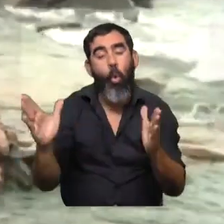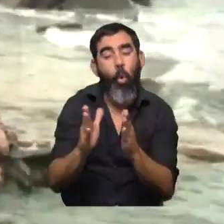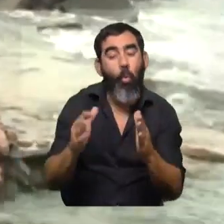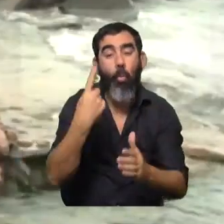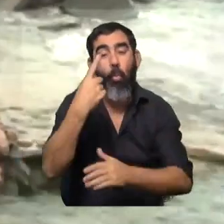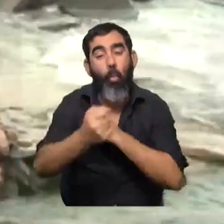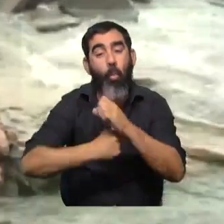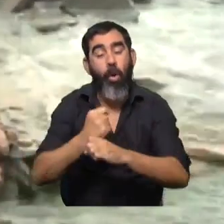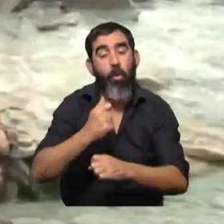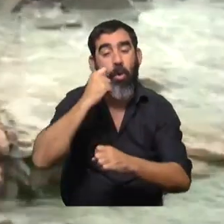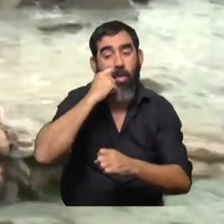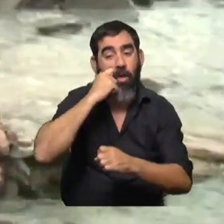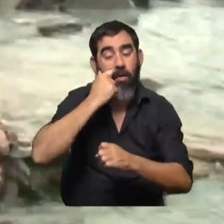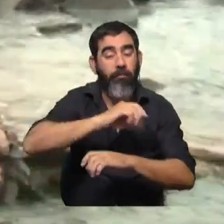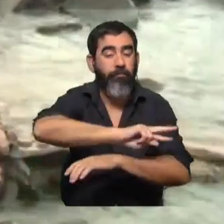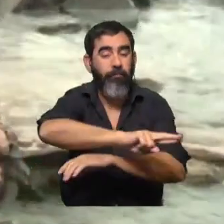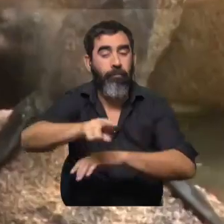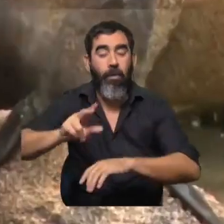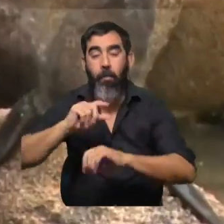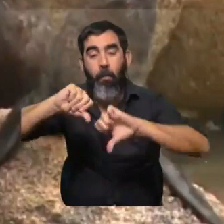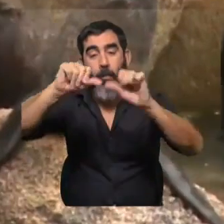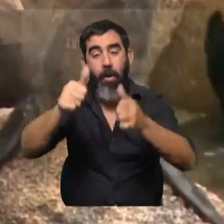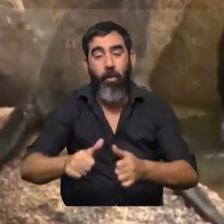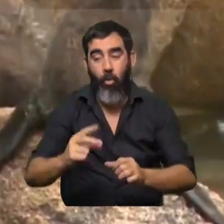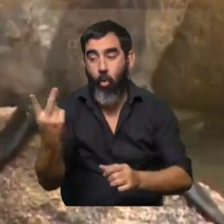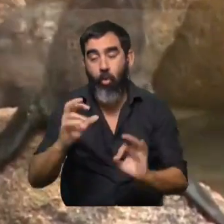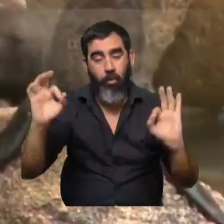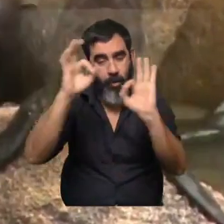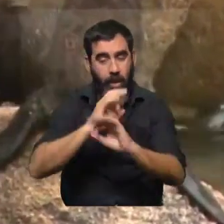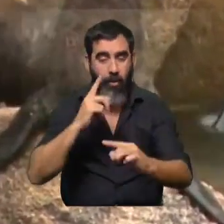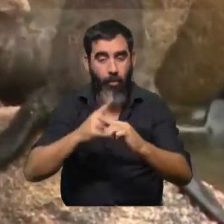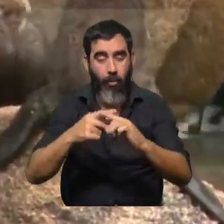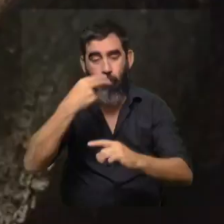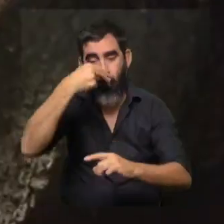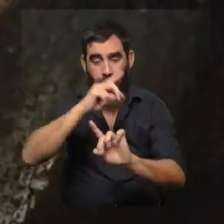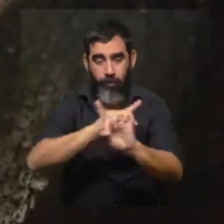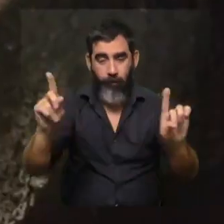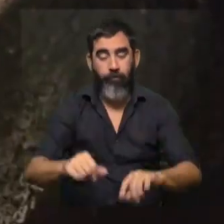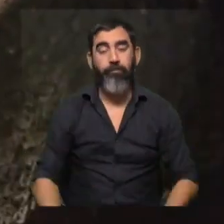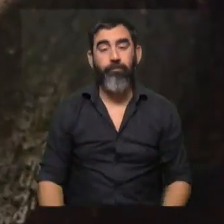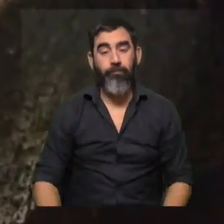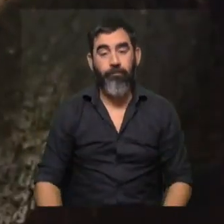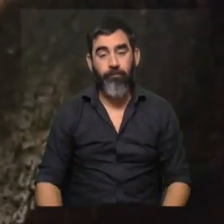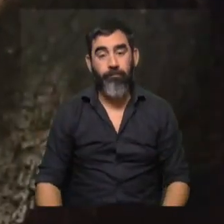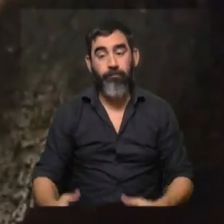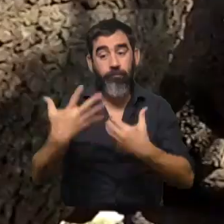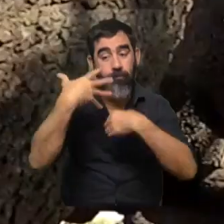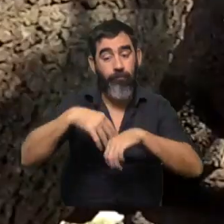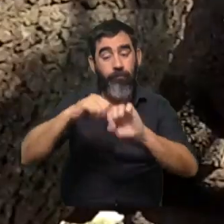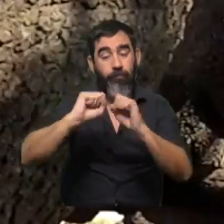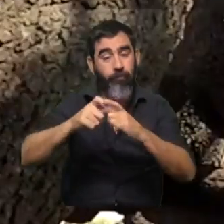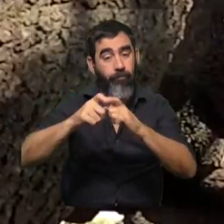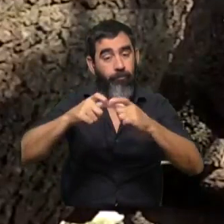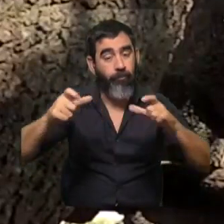1 año hallado en costas de Maldonado. Ninguno tenía gripe aviar. Desde que se detectó la expansión